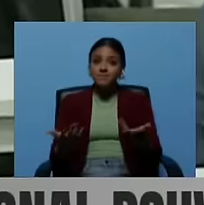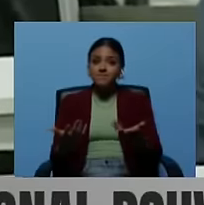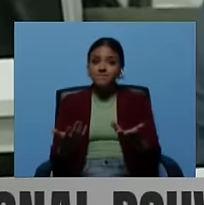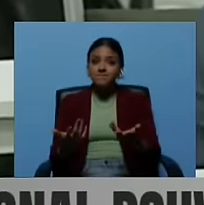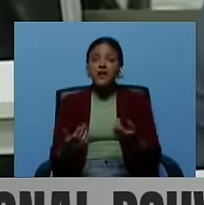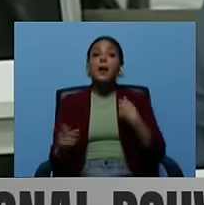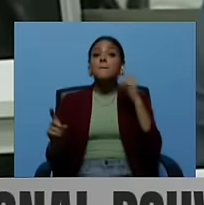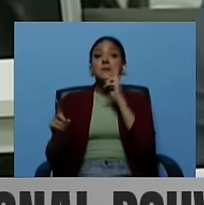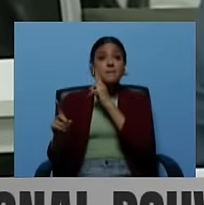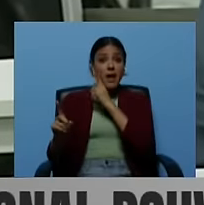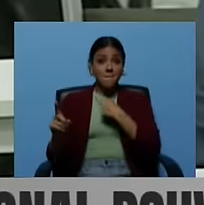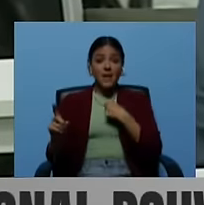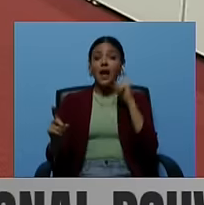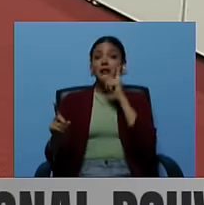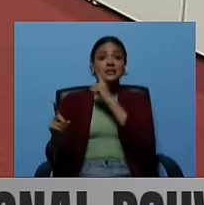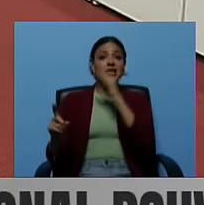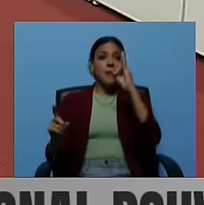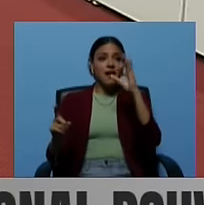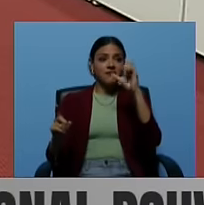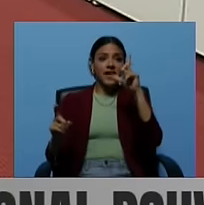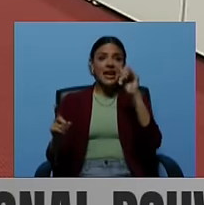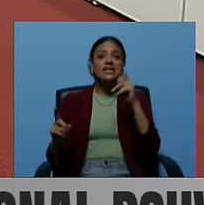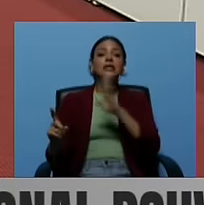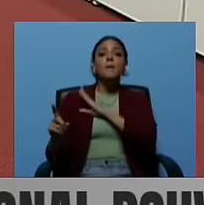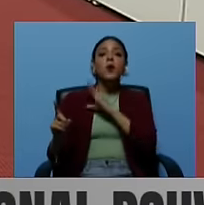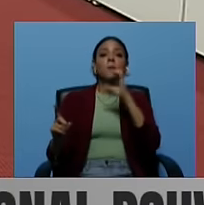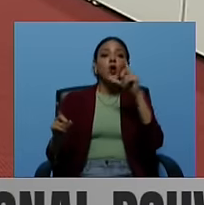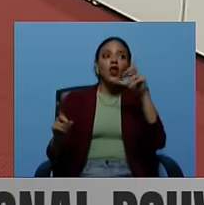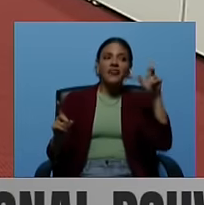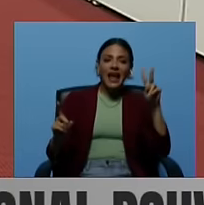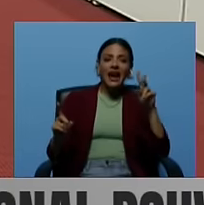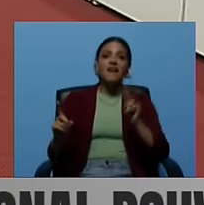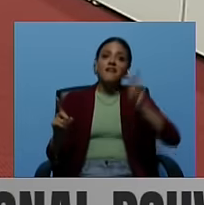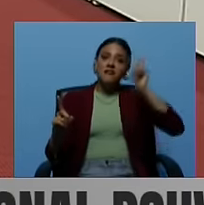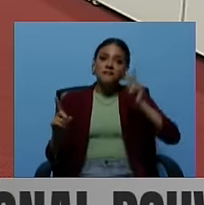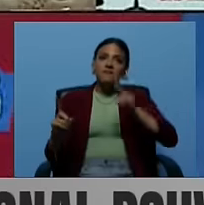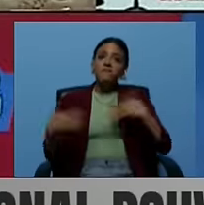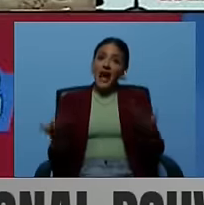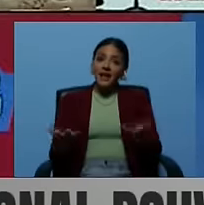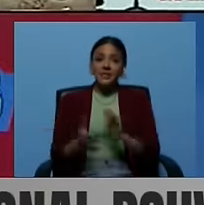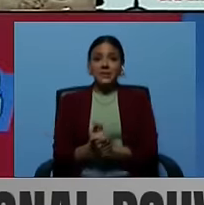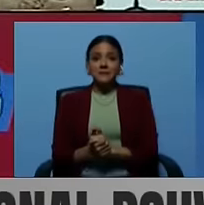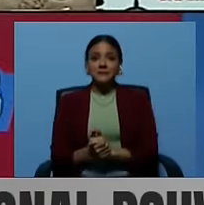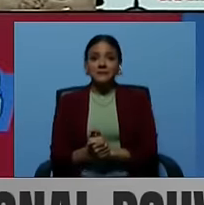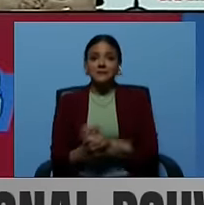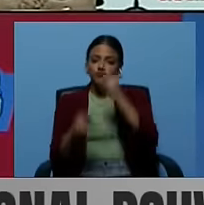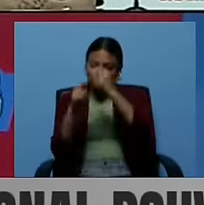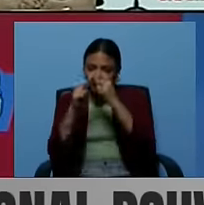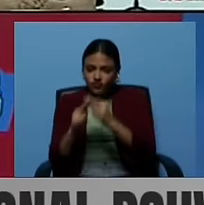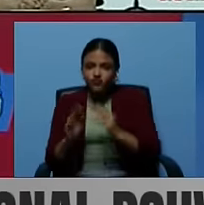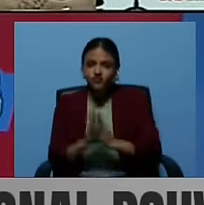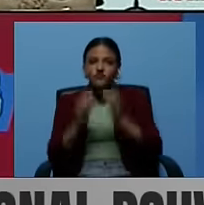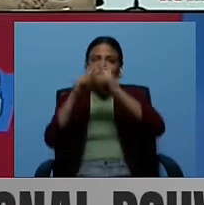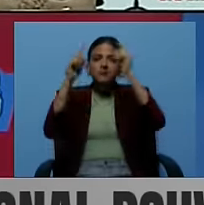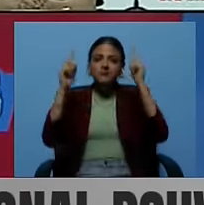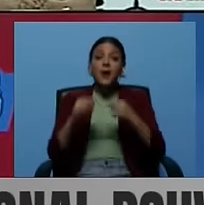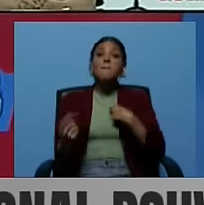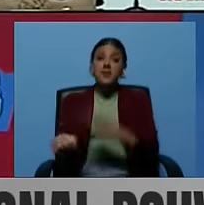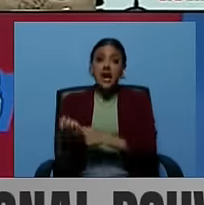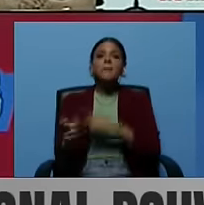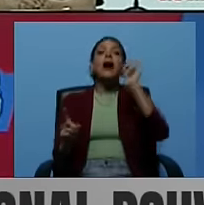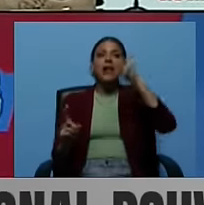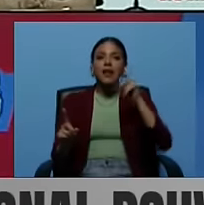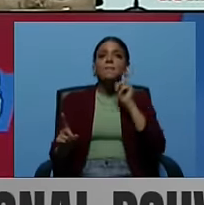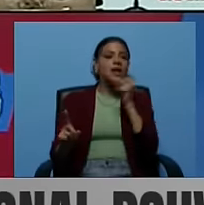Mi mamá se llama Felicia del Valle. En Oriente todos se llaman, tienen un vínculo con los del Valle. Y mis hermanas tienen el del Valle